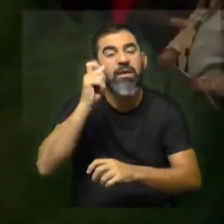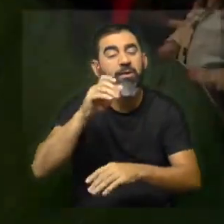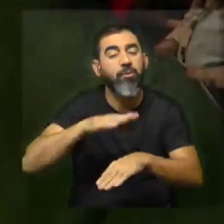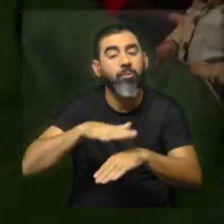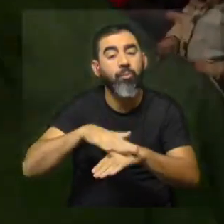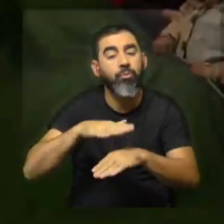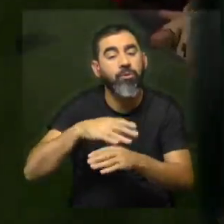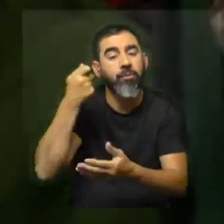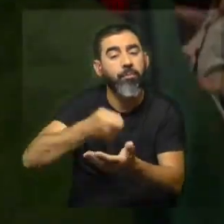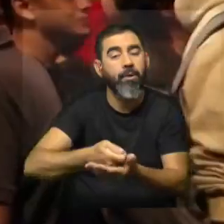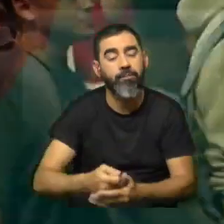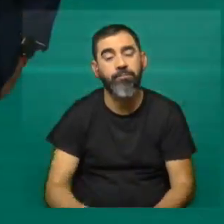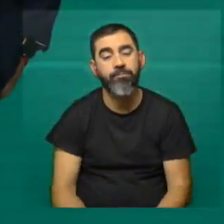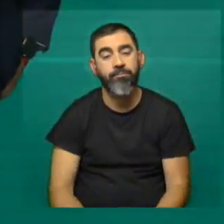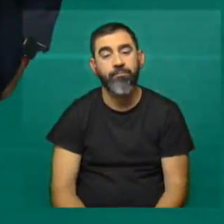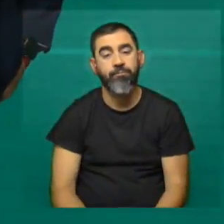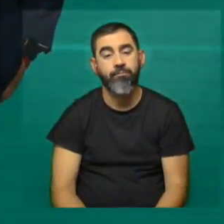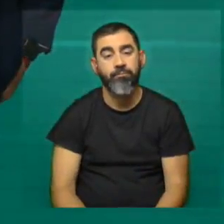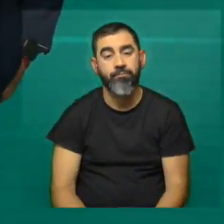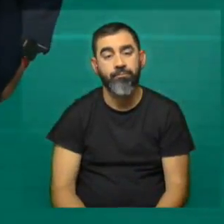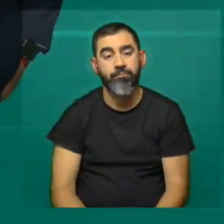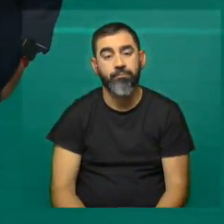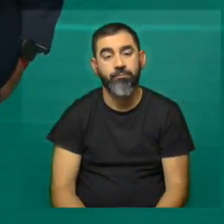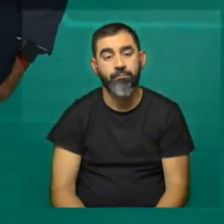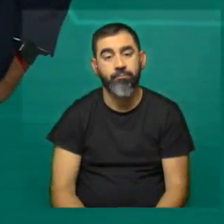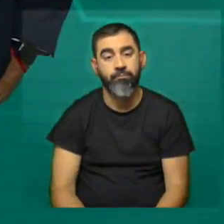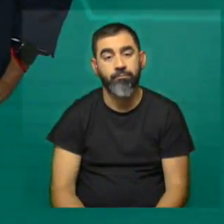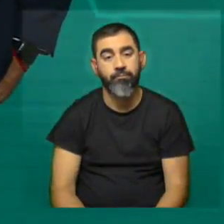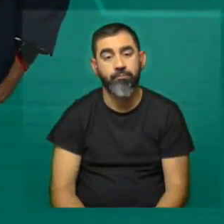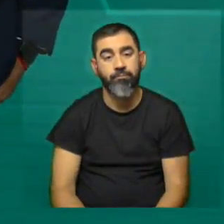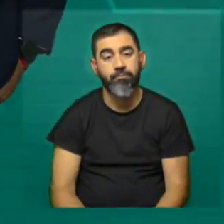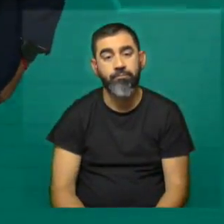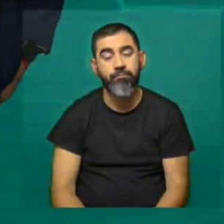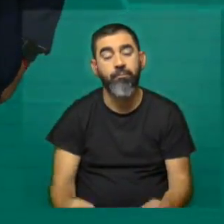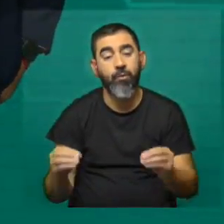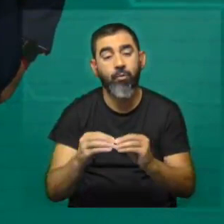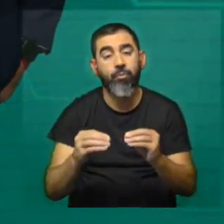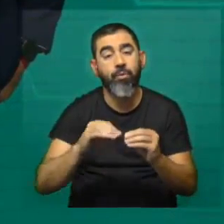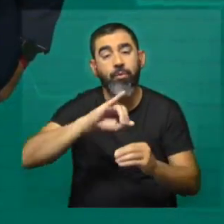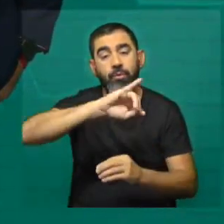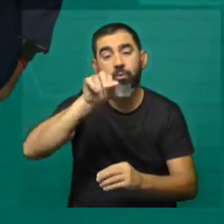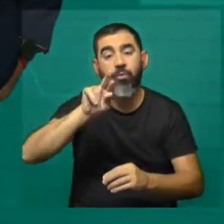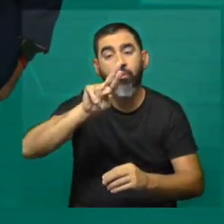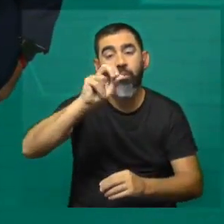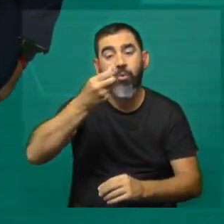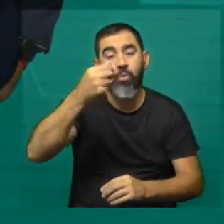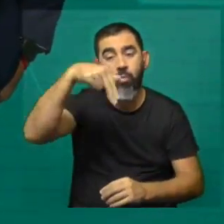detrás de ellas. Y ahora seguimos el tema y lo hacemos de la mano de nuestro compañero Juan Pablo Rodríguez. Juan